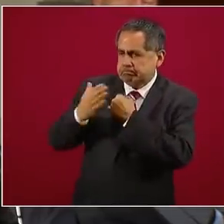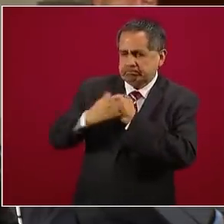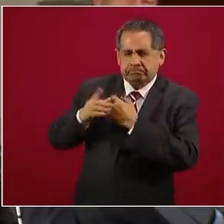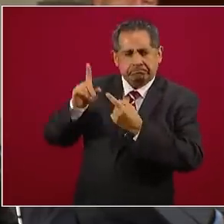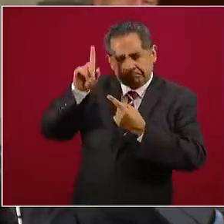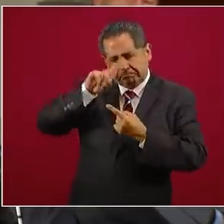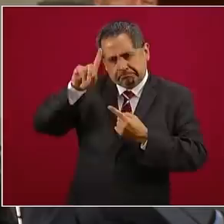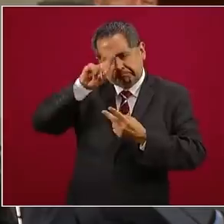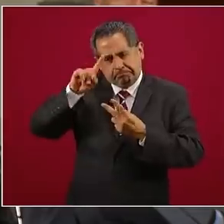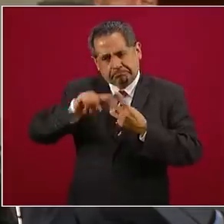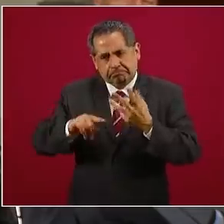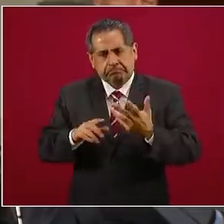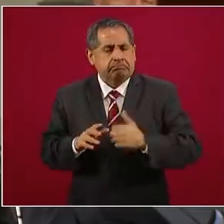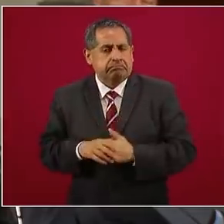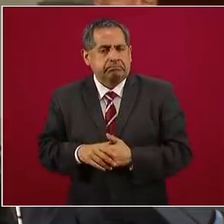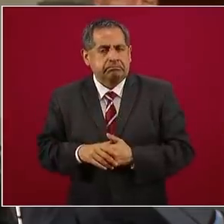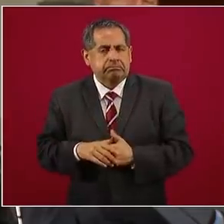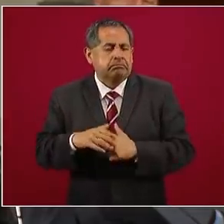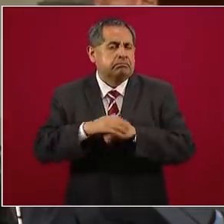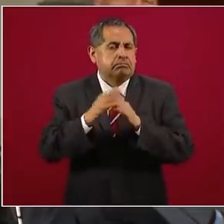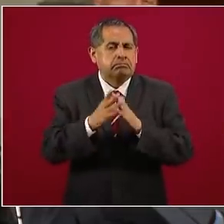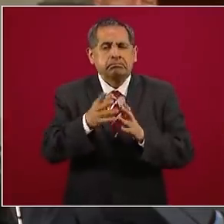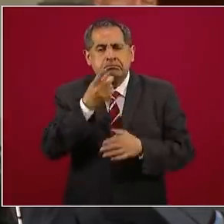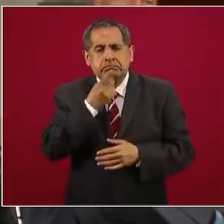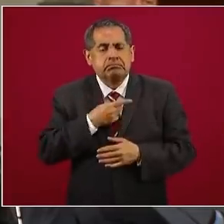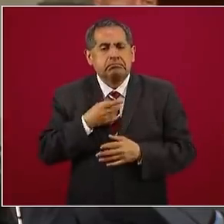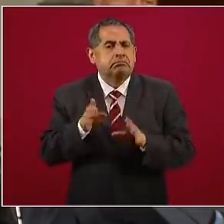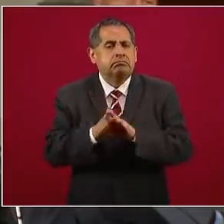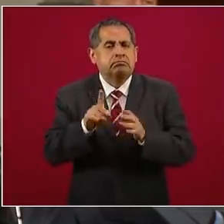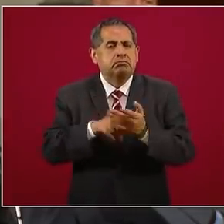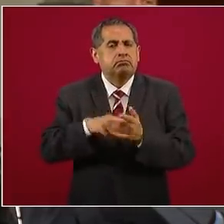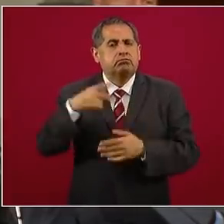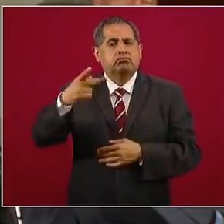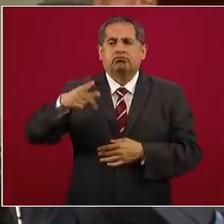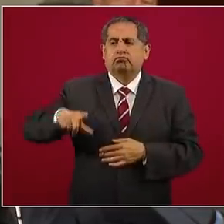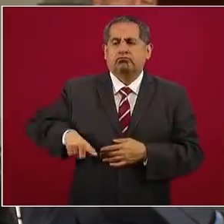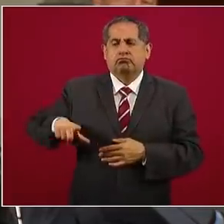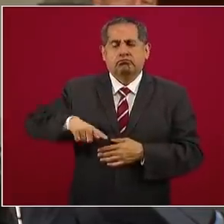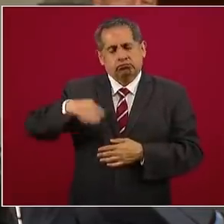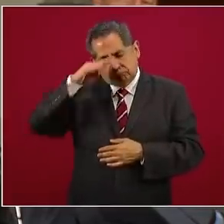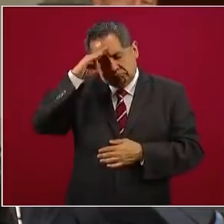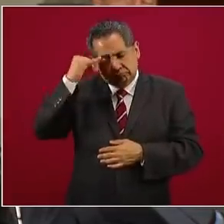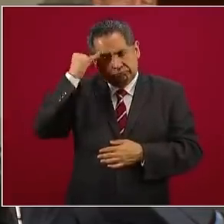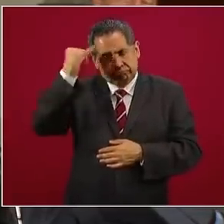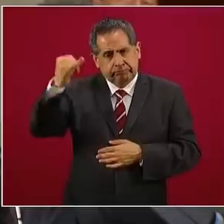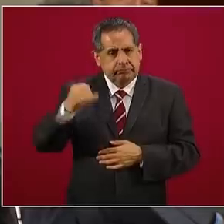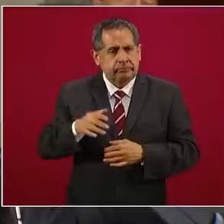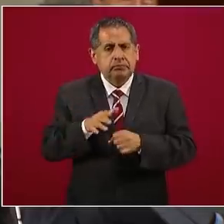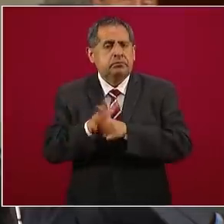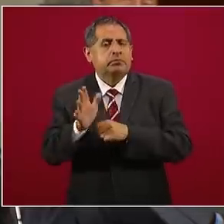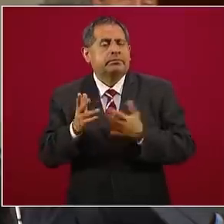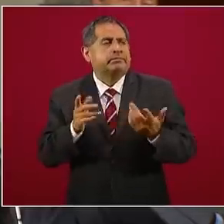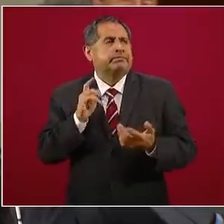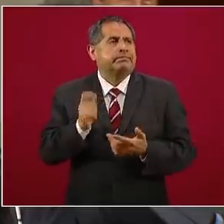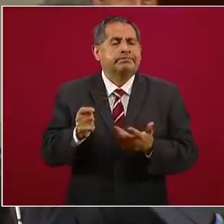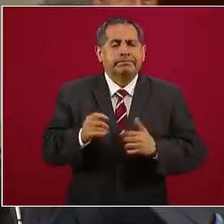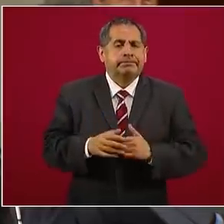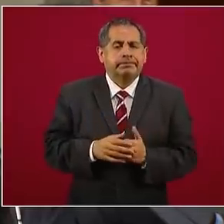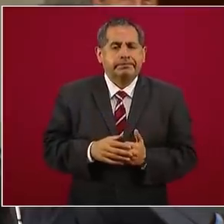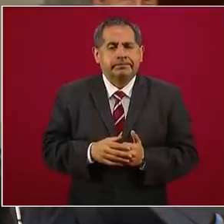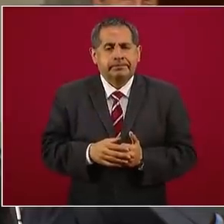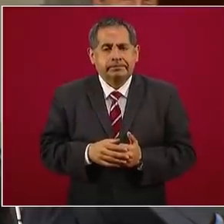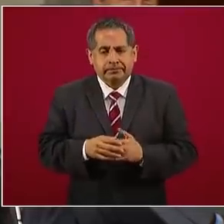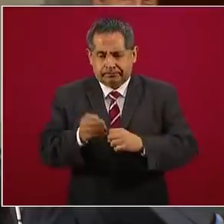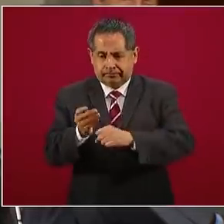Salud. Quisiera que me diera el corte de caja de su gobierno de los pros y los contras que